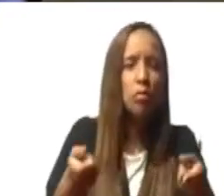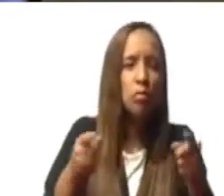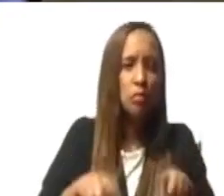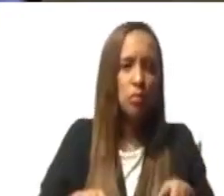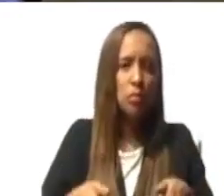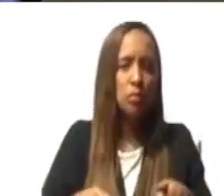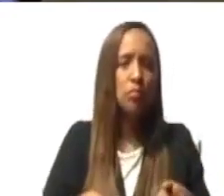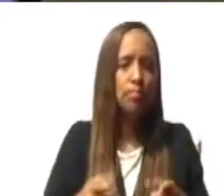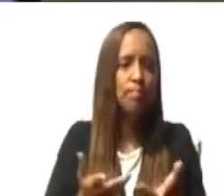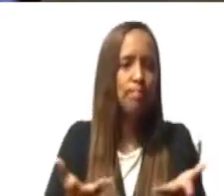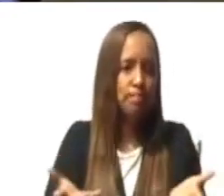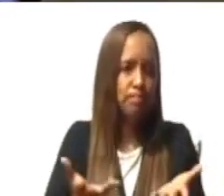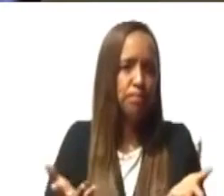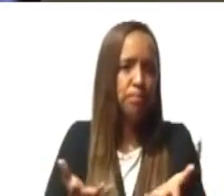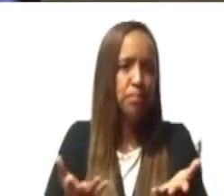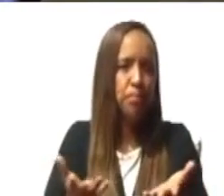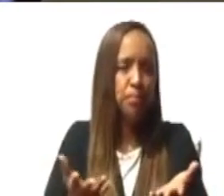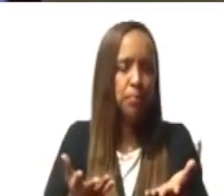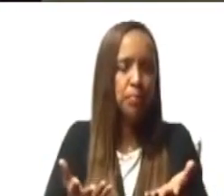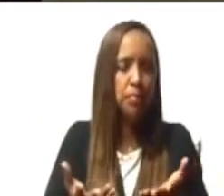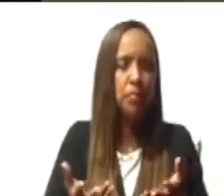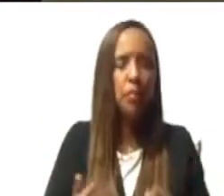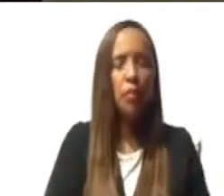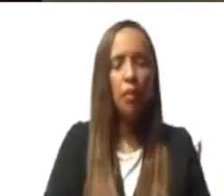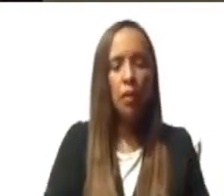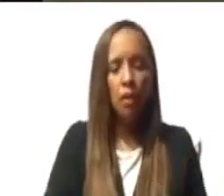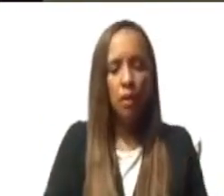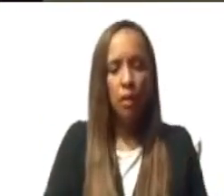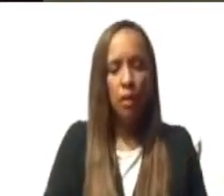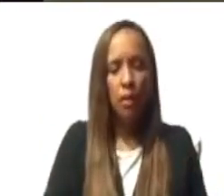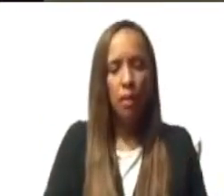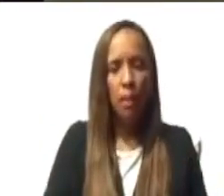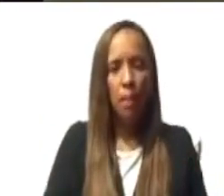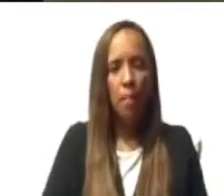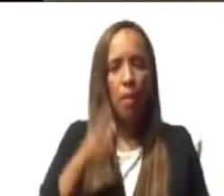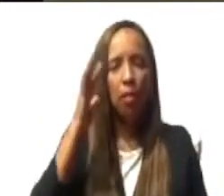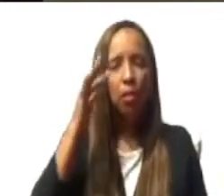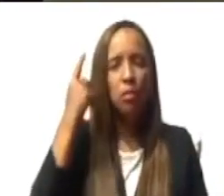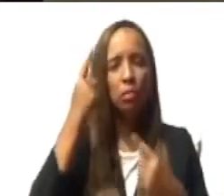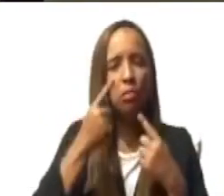complementario, cualquiera sea la palabra que cada quien adopte.